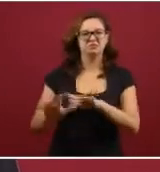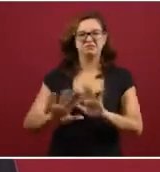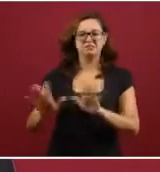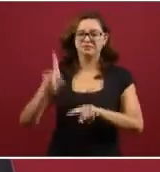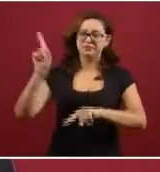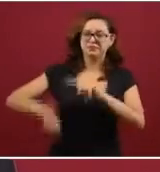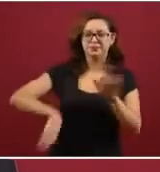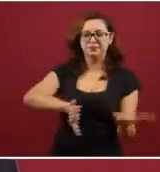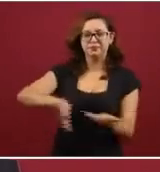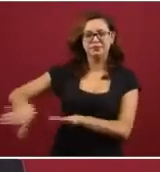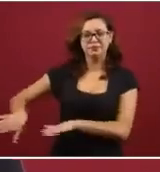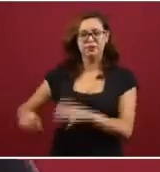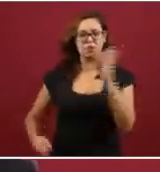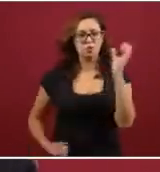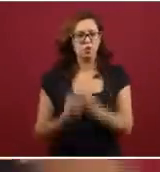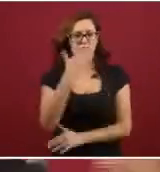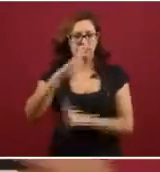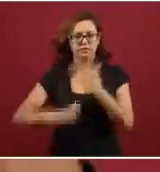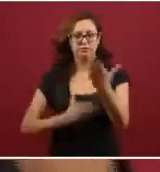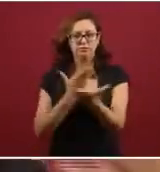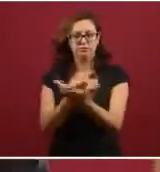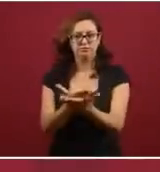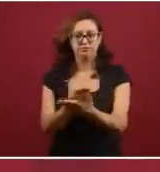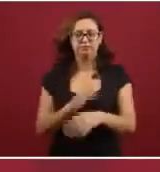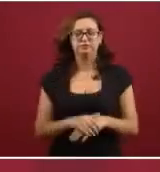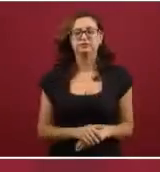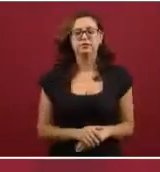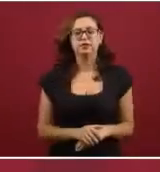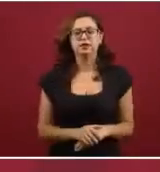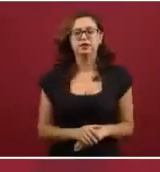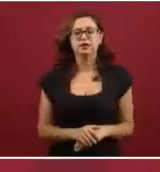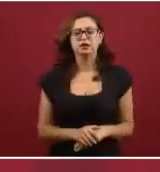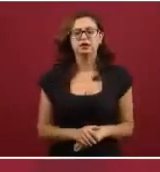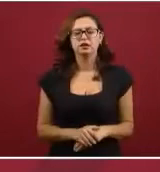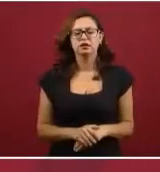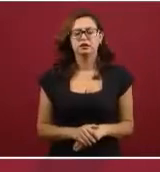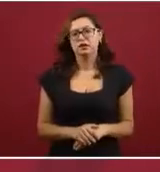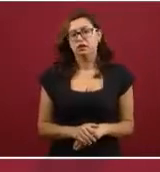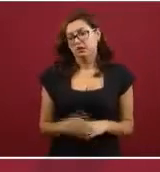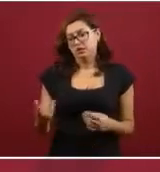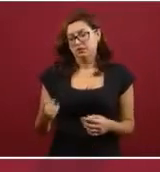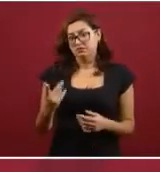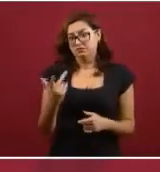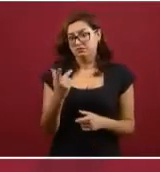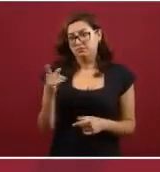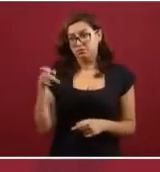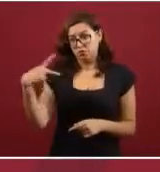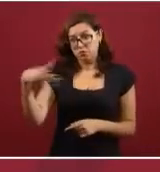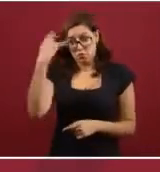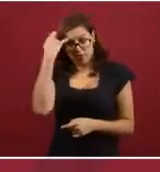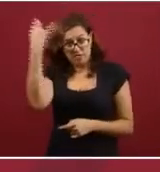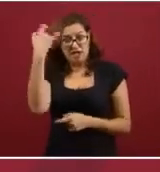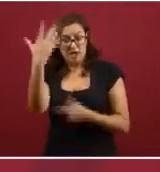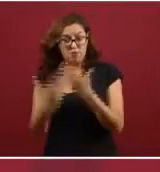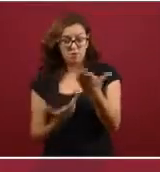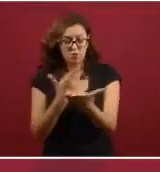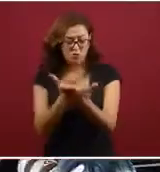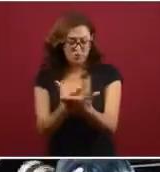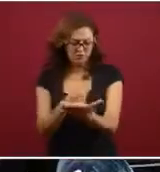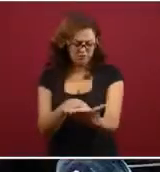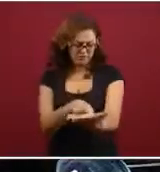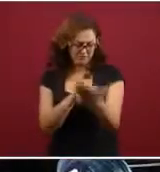No, era una concepción todavía en